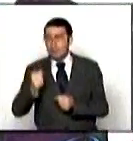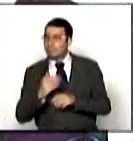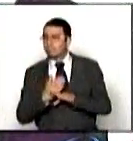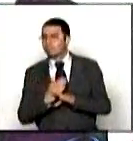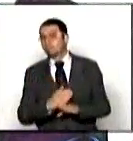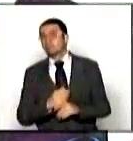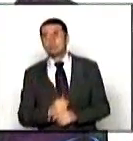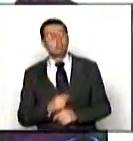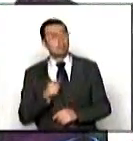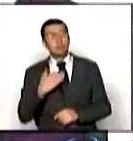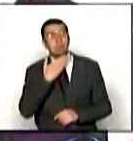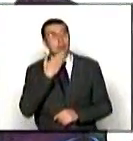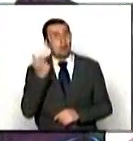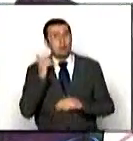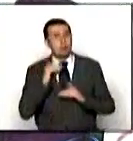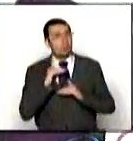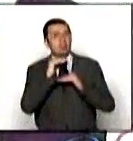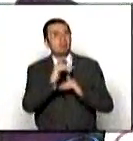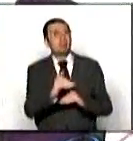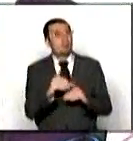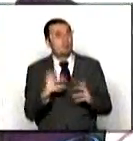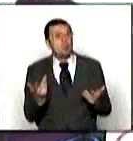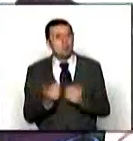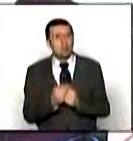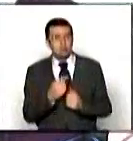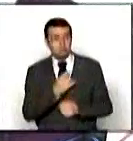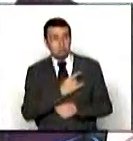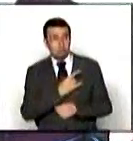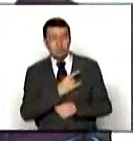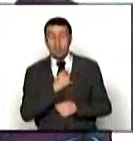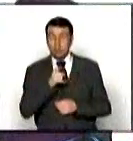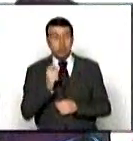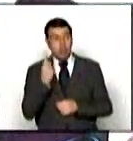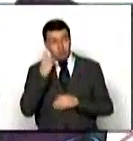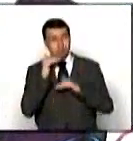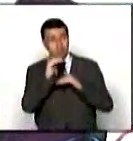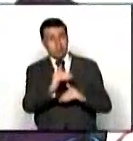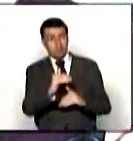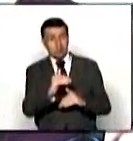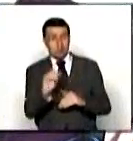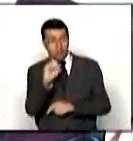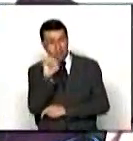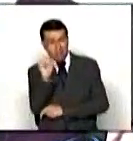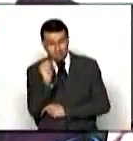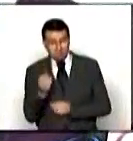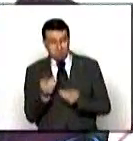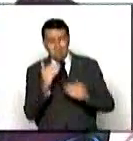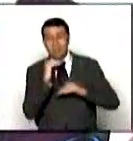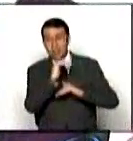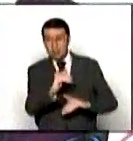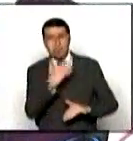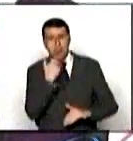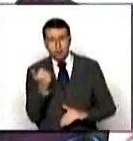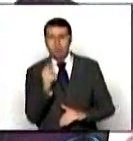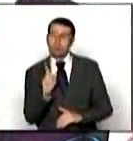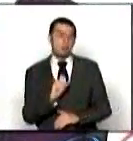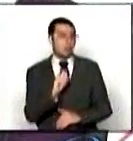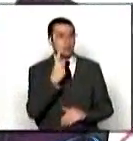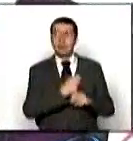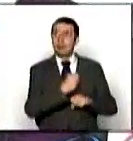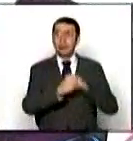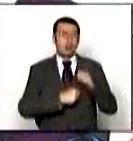una madre puede hacerle a un hijo no es una universidad, no es una beca, no es un carro, no es una casa, es haberle dado durante el primer año de vida